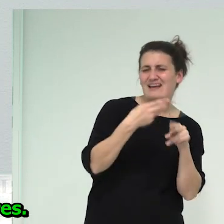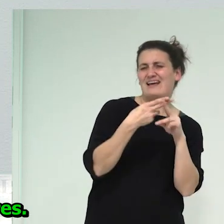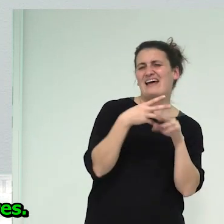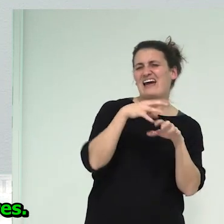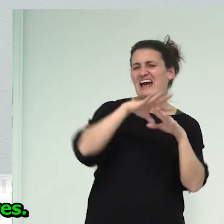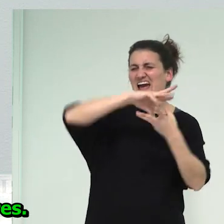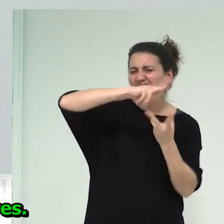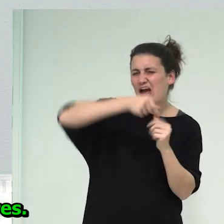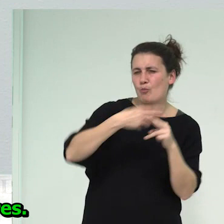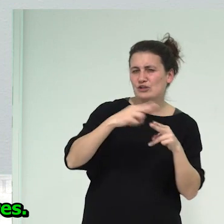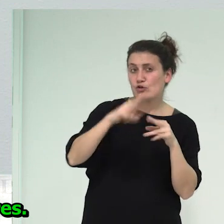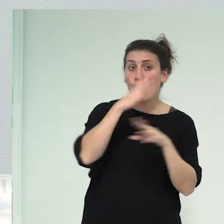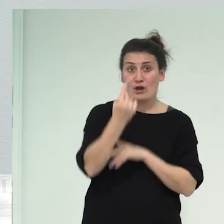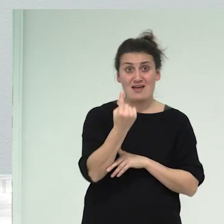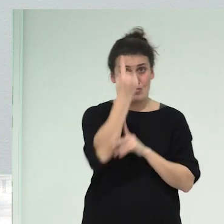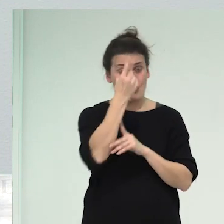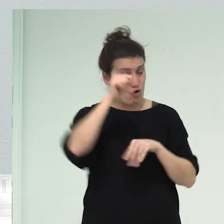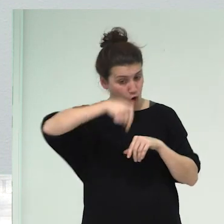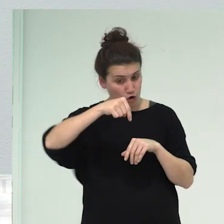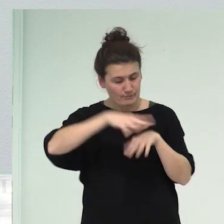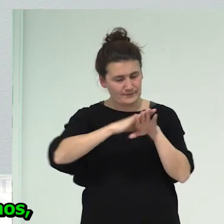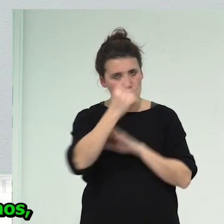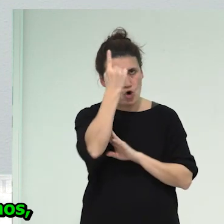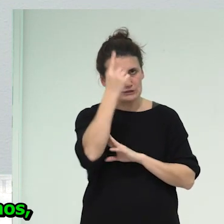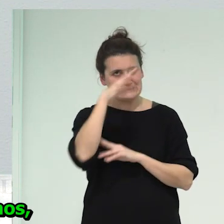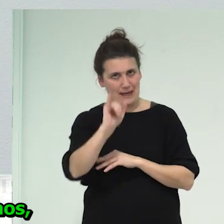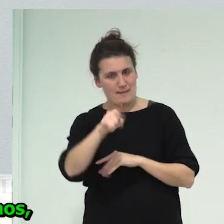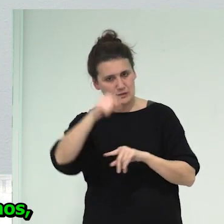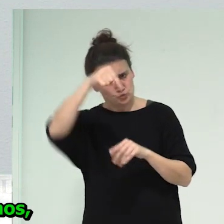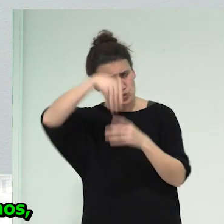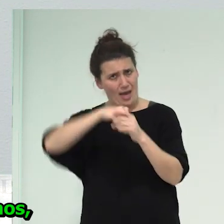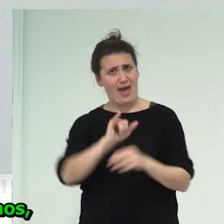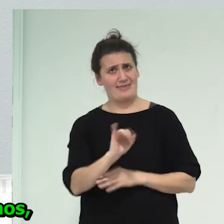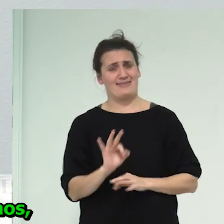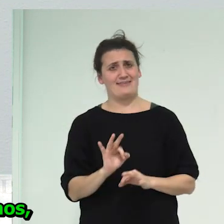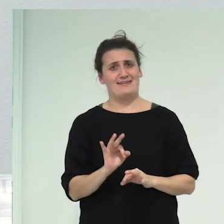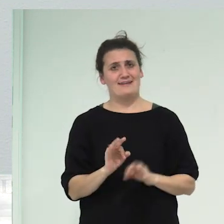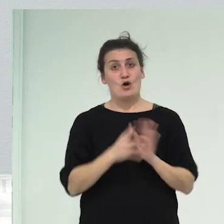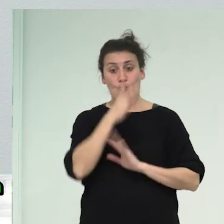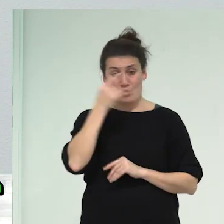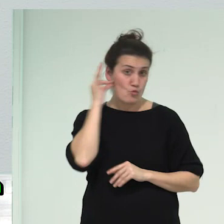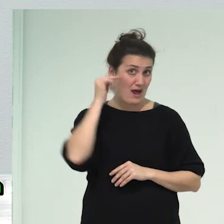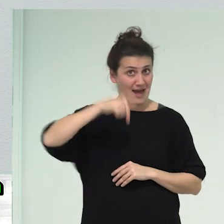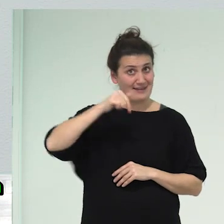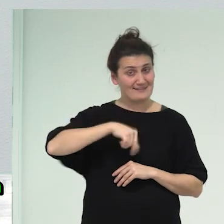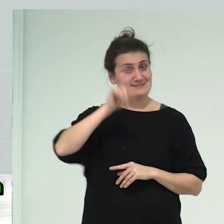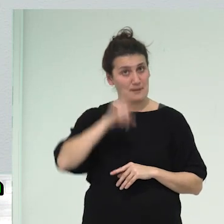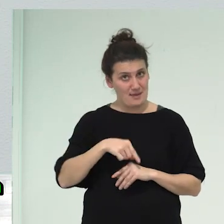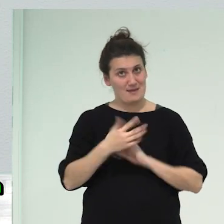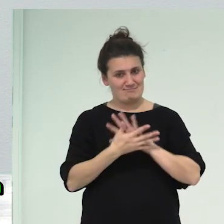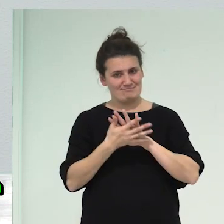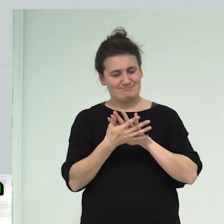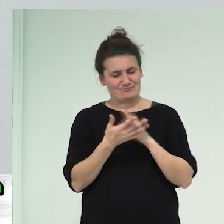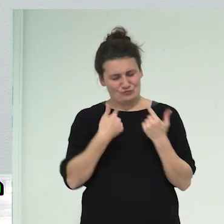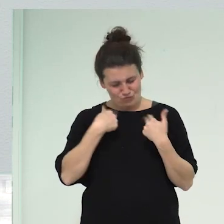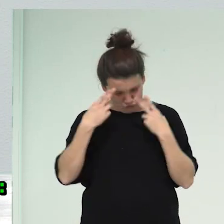porque los nortes también tienen sures. Porque las mujeres también aquí somos, y hablo porque somos, porque